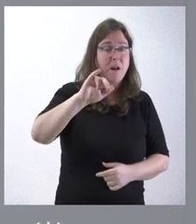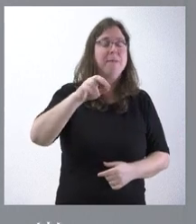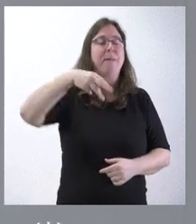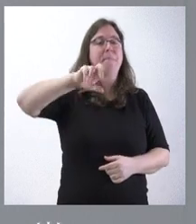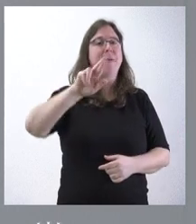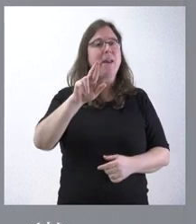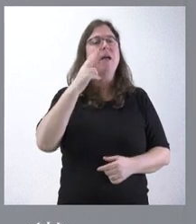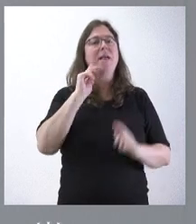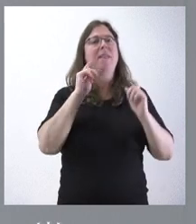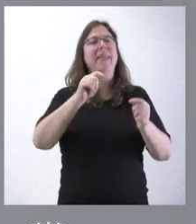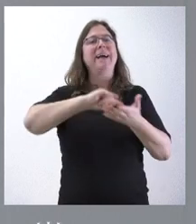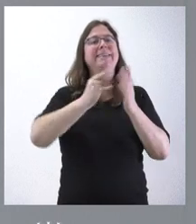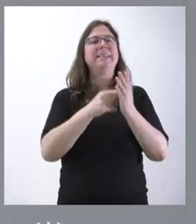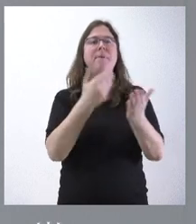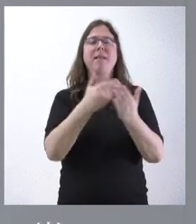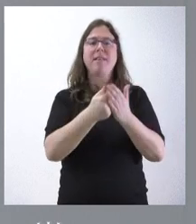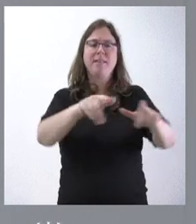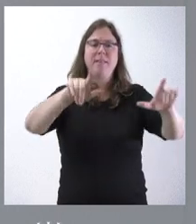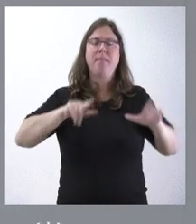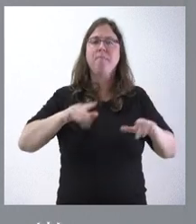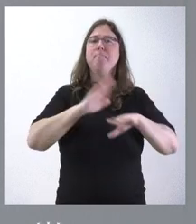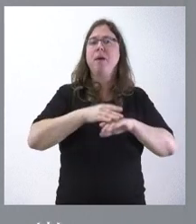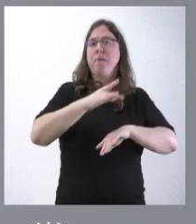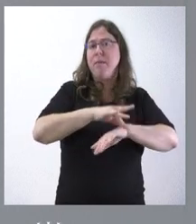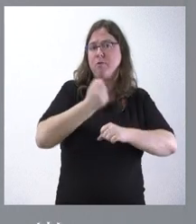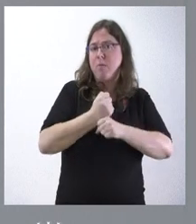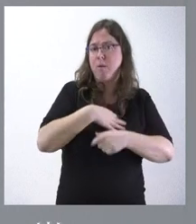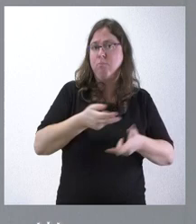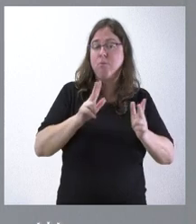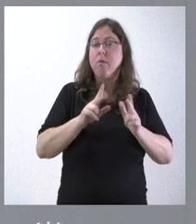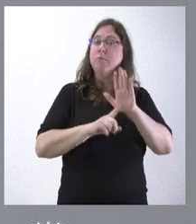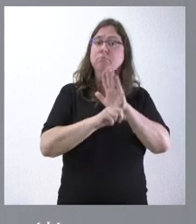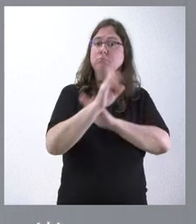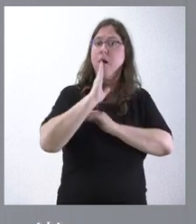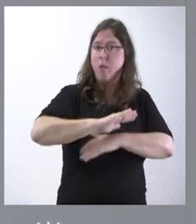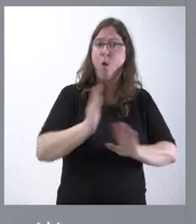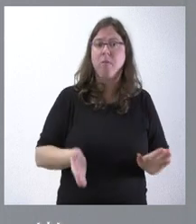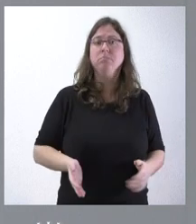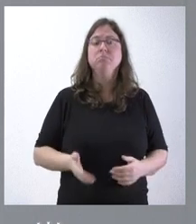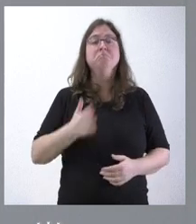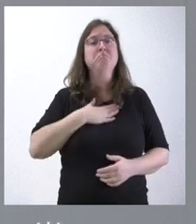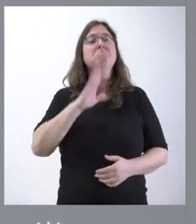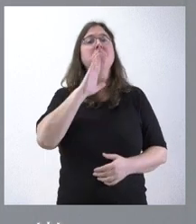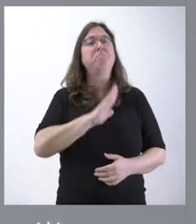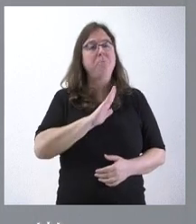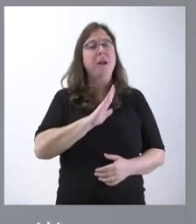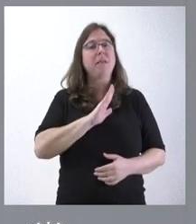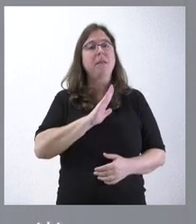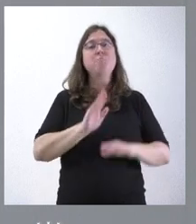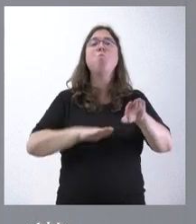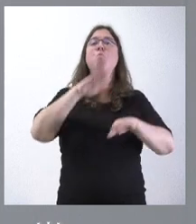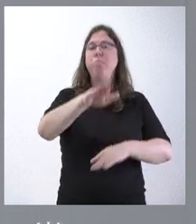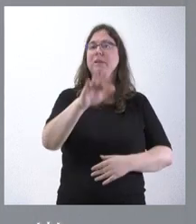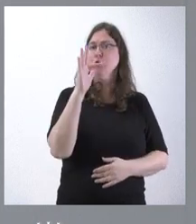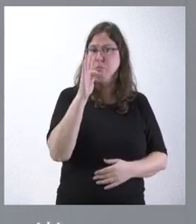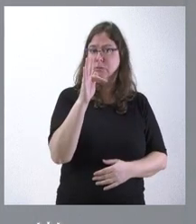rápidamente sistema de acreditaciones para el desempeño de la profesión Pues avanzaremos en la dirección adecuada y por tanto a mí Parece que es un paso positivo